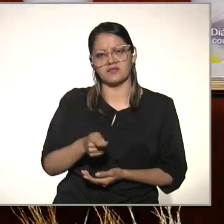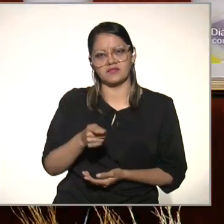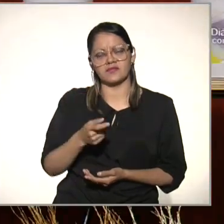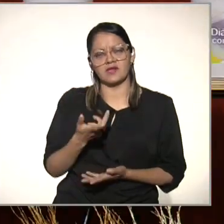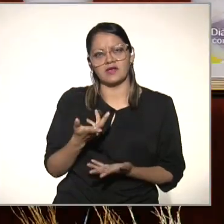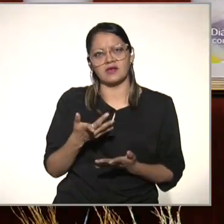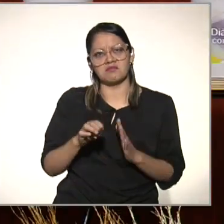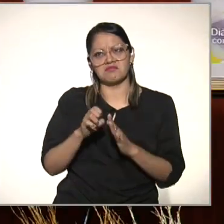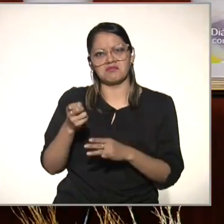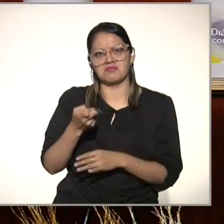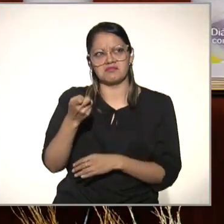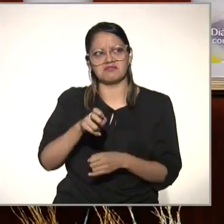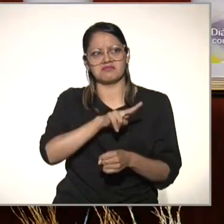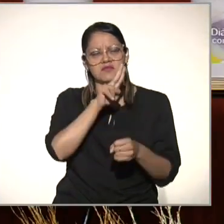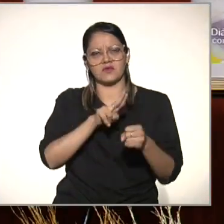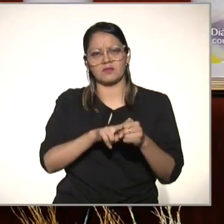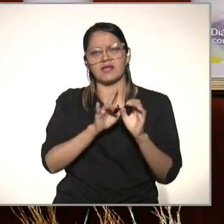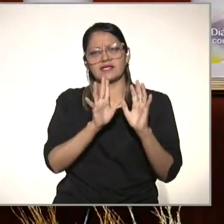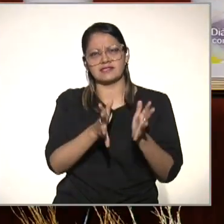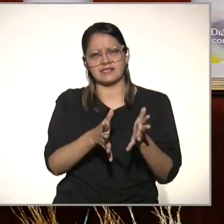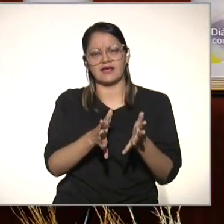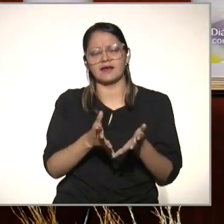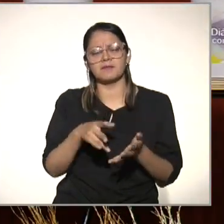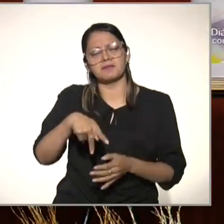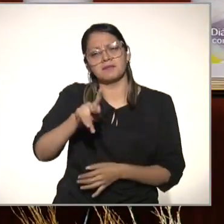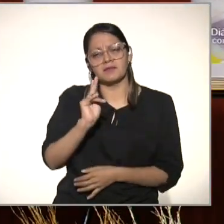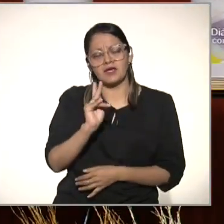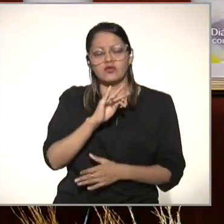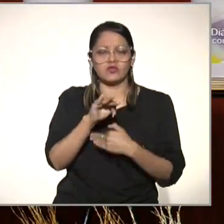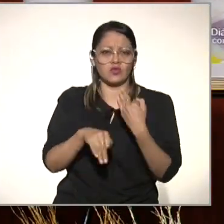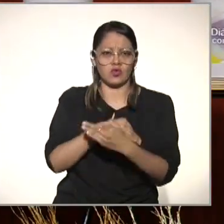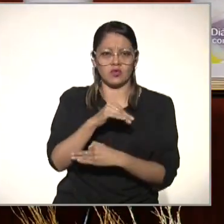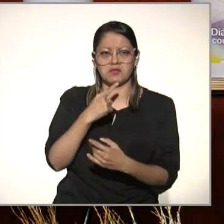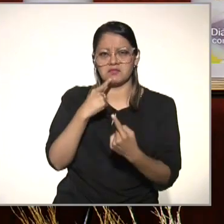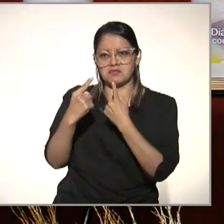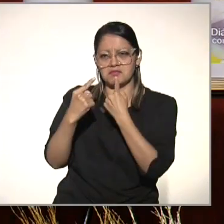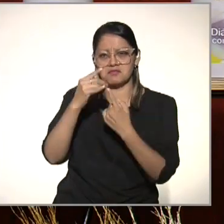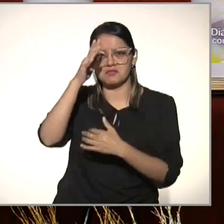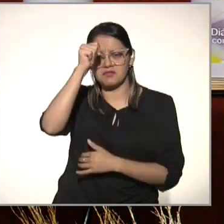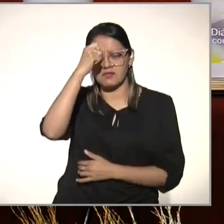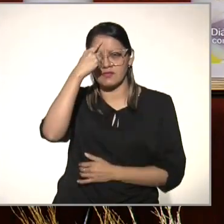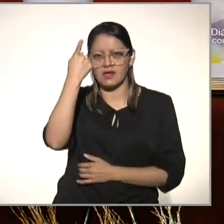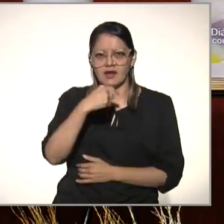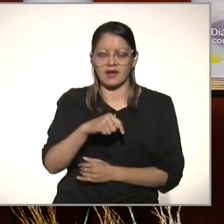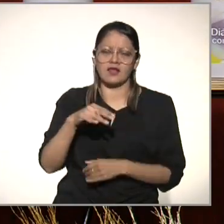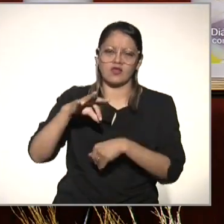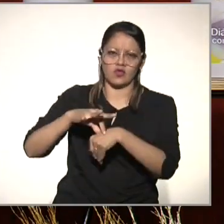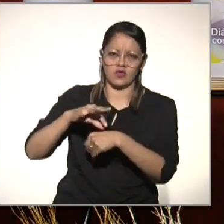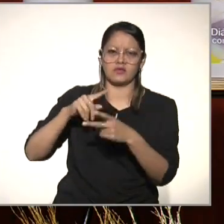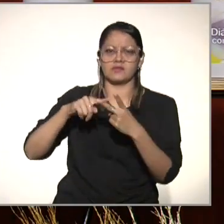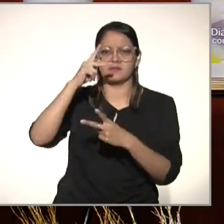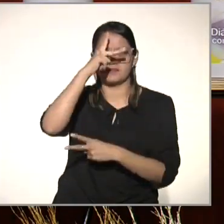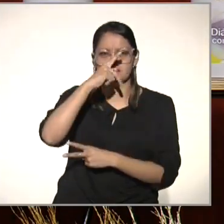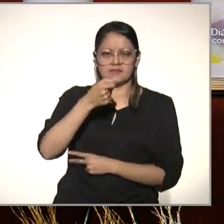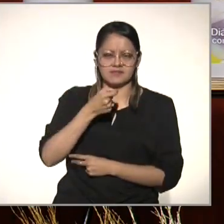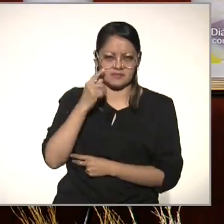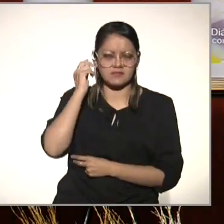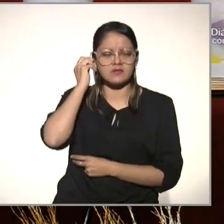algo normal y pues todo el consenso dentro de los médicos, los psiquiatras y